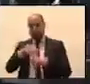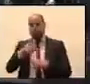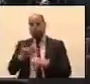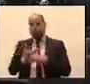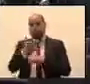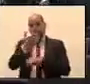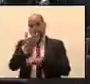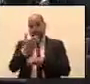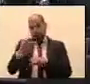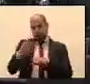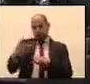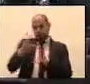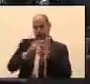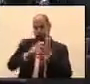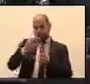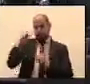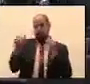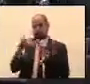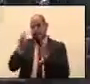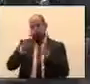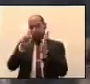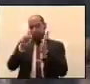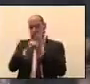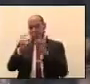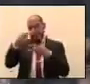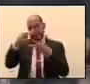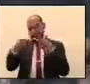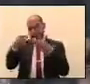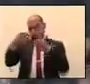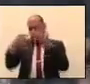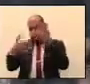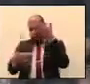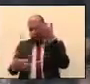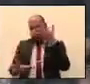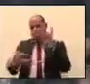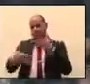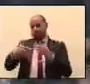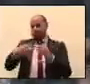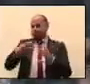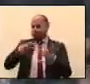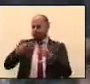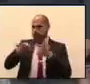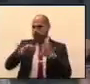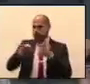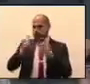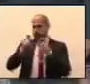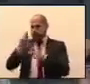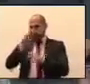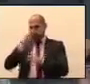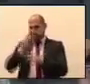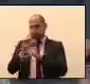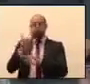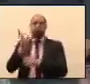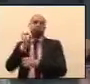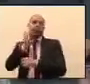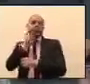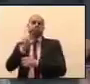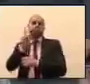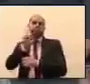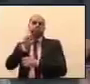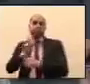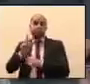las leyes que de ambas emanen, y desempeñar leal y patrióticamente el cargo de diputadas y diputados que el pueblo les ha